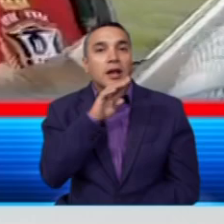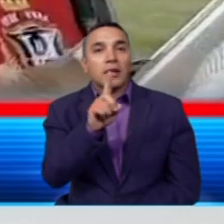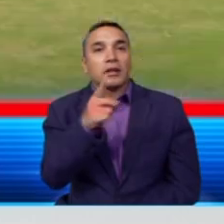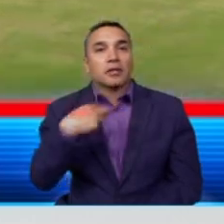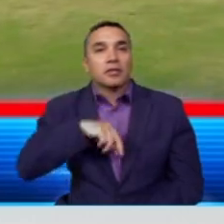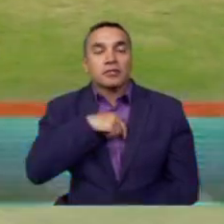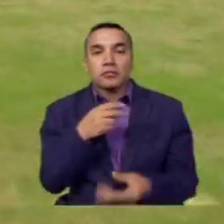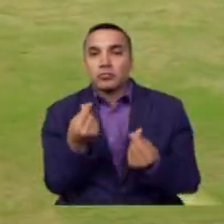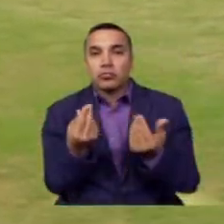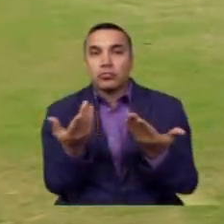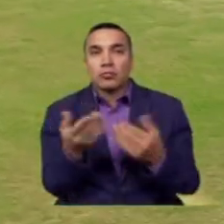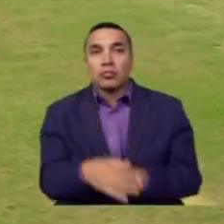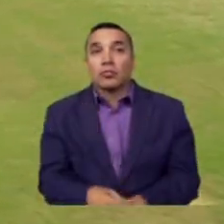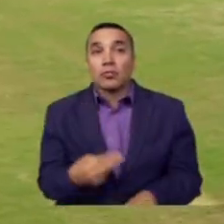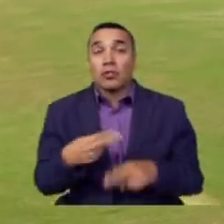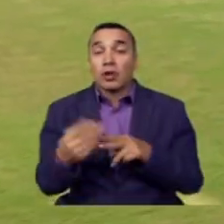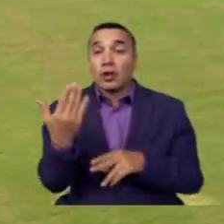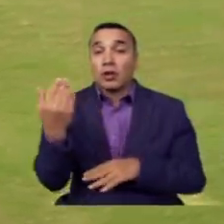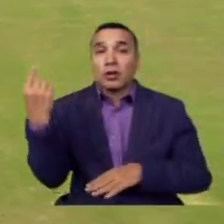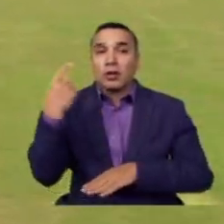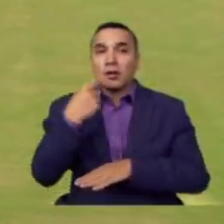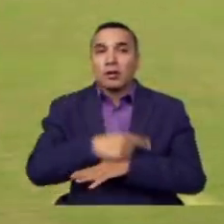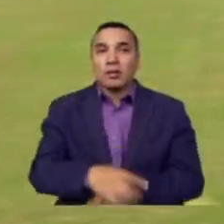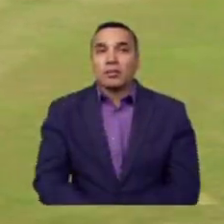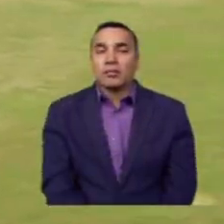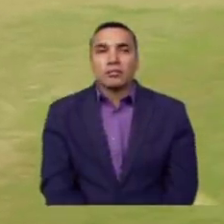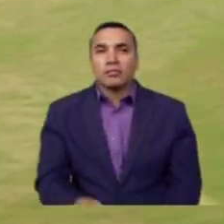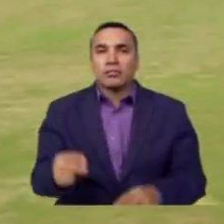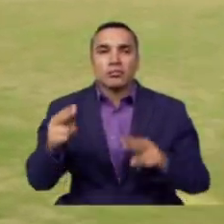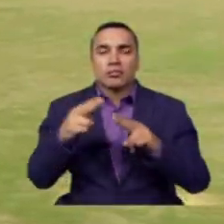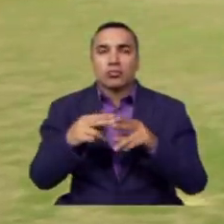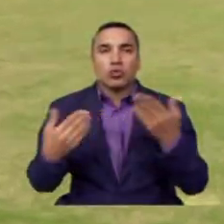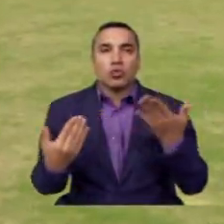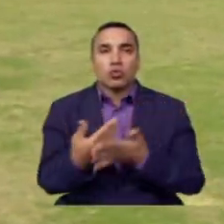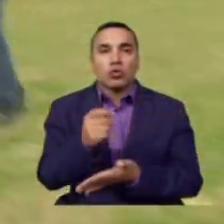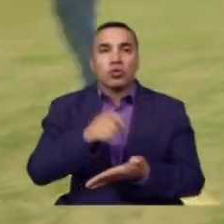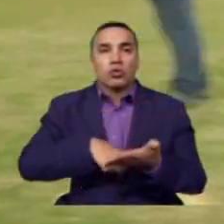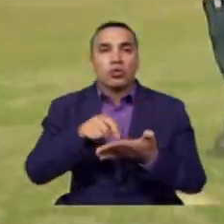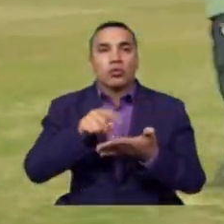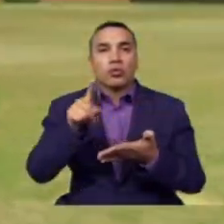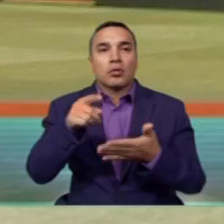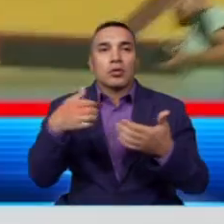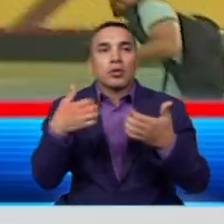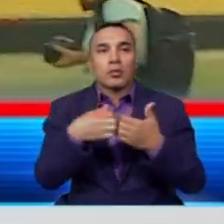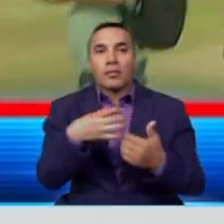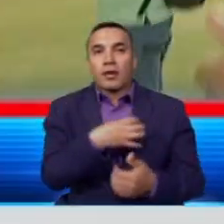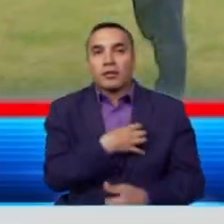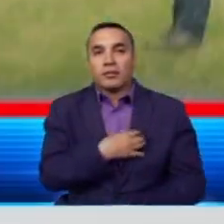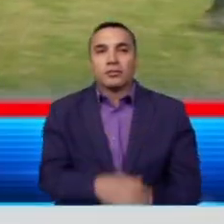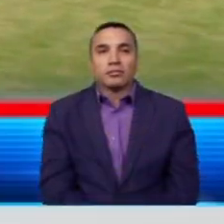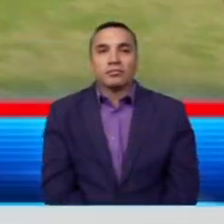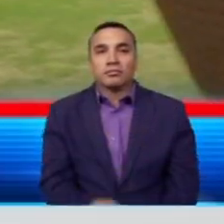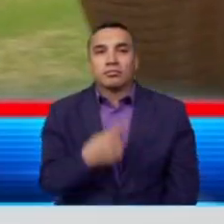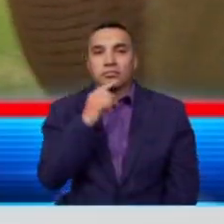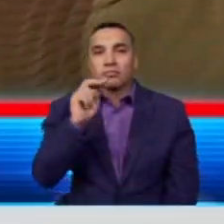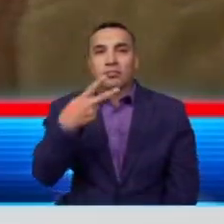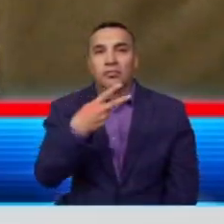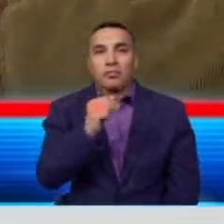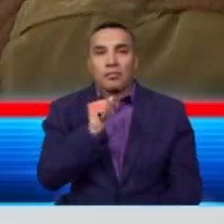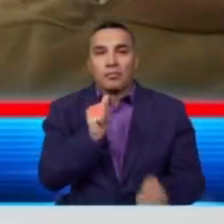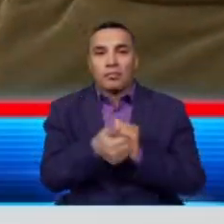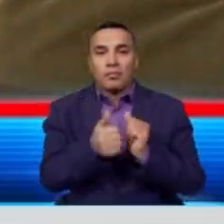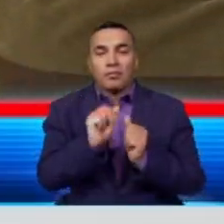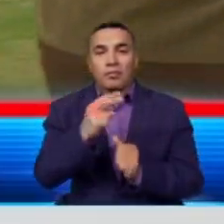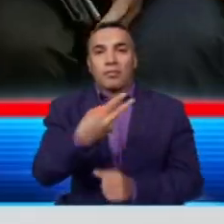cotizando en Manta. En los próximos 15 días se conocerán las nuevas contrataciones del conjunto torero, afirmó el vicepresidente